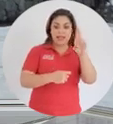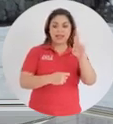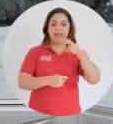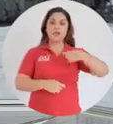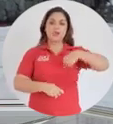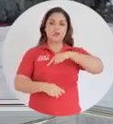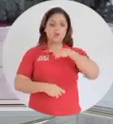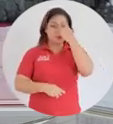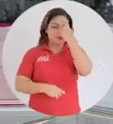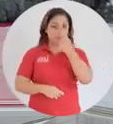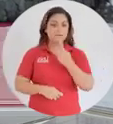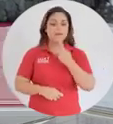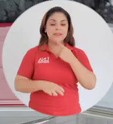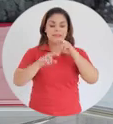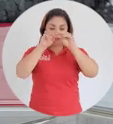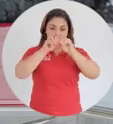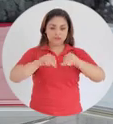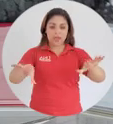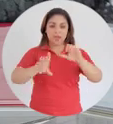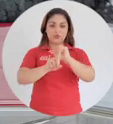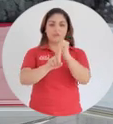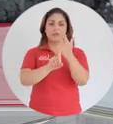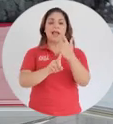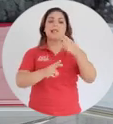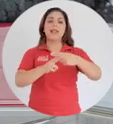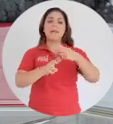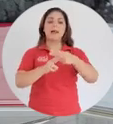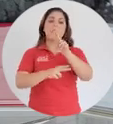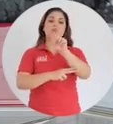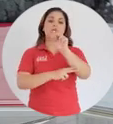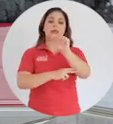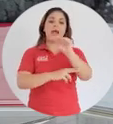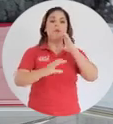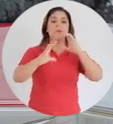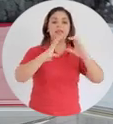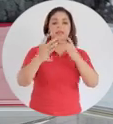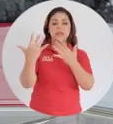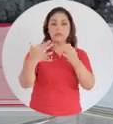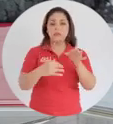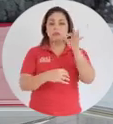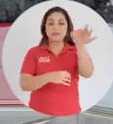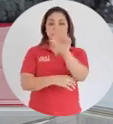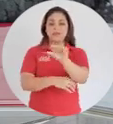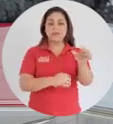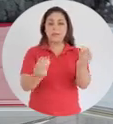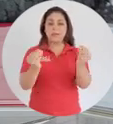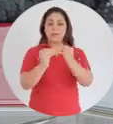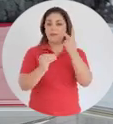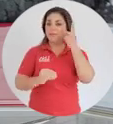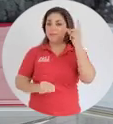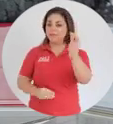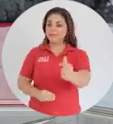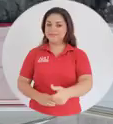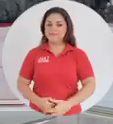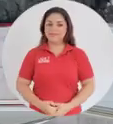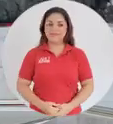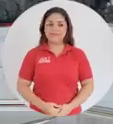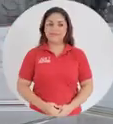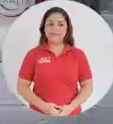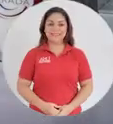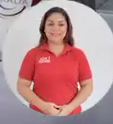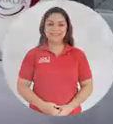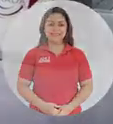www.unacomunica.una.ac.cr y en nuestros perfiles en redes sociales bajo el nombre Una Comunica. Le esperamos la próxima semana con más. Hasta pronto.